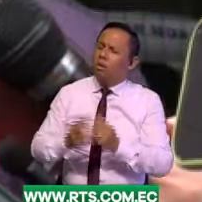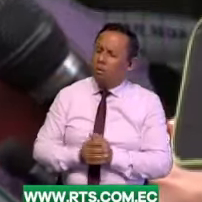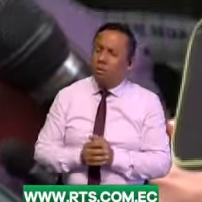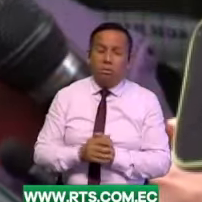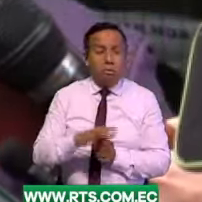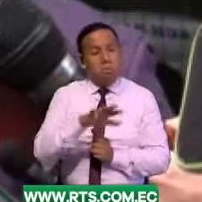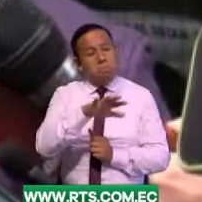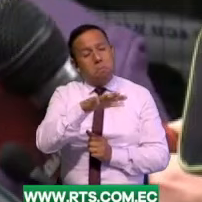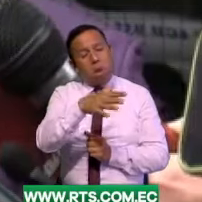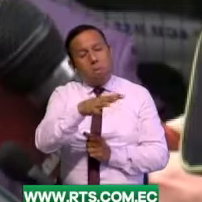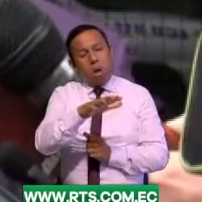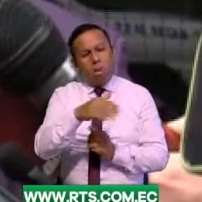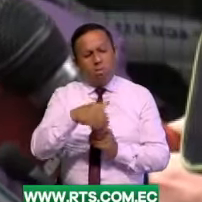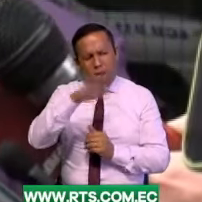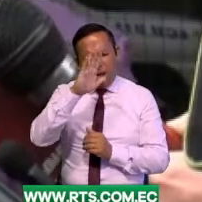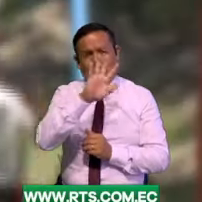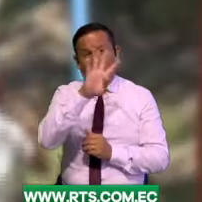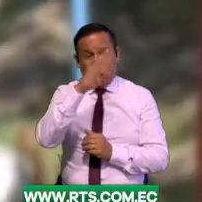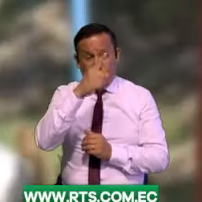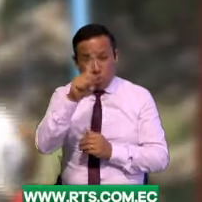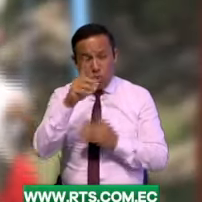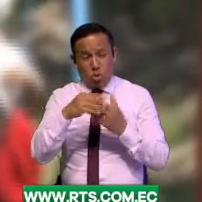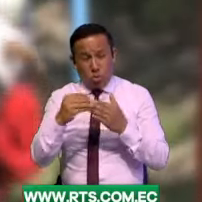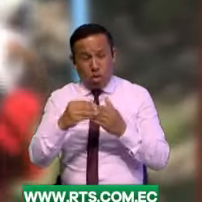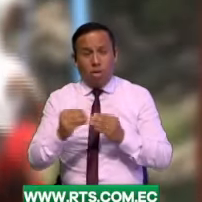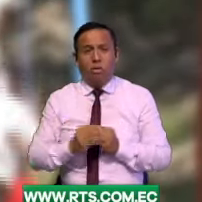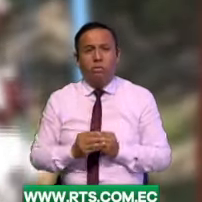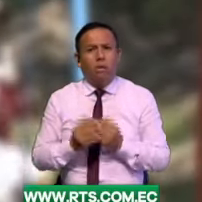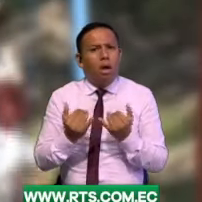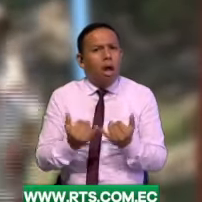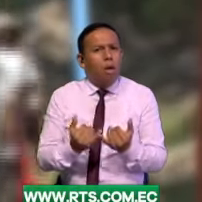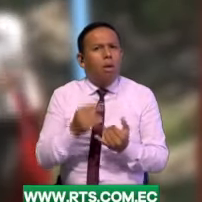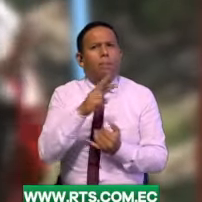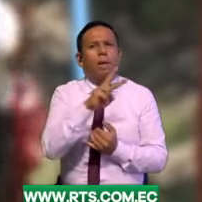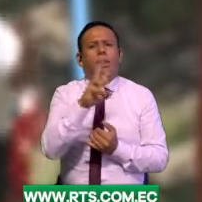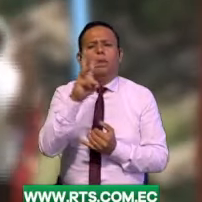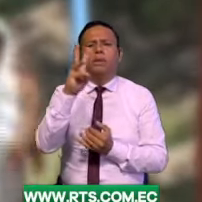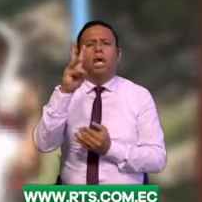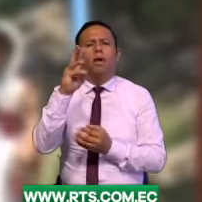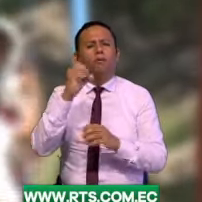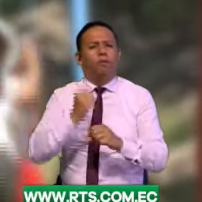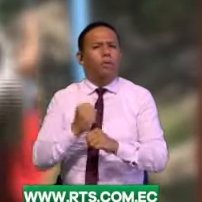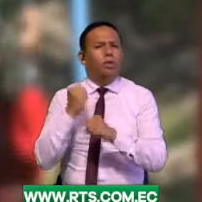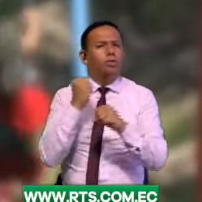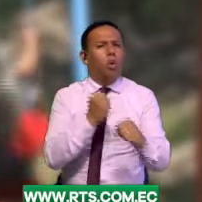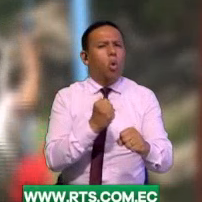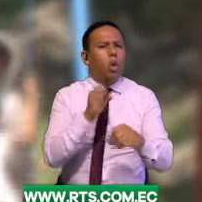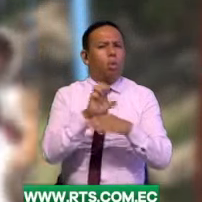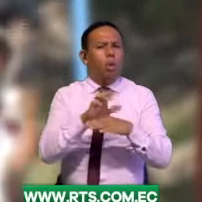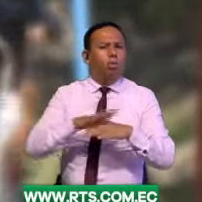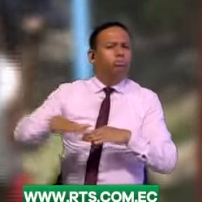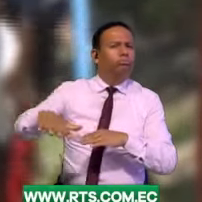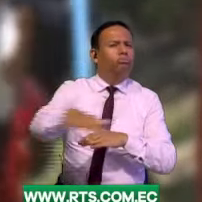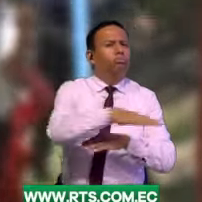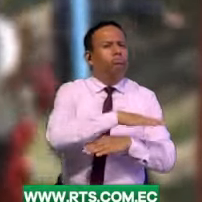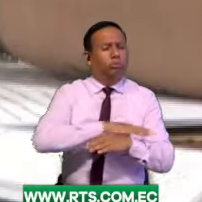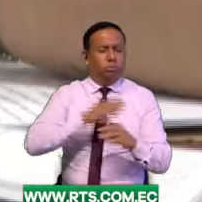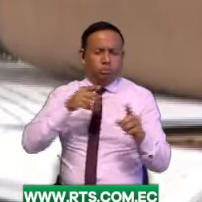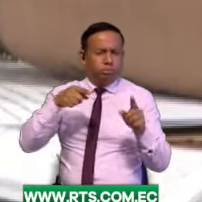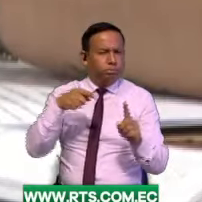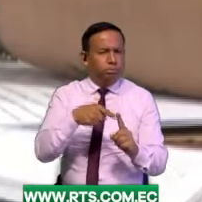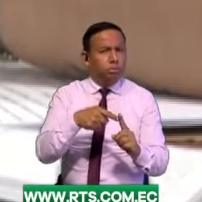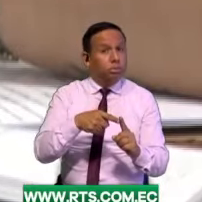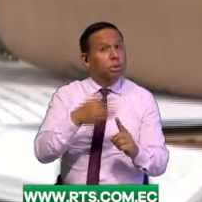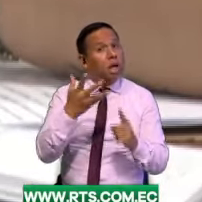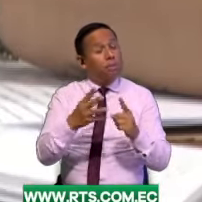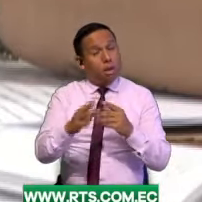de, supera los 4 millones de dólares. Por el momento, 26 fundaciones a nivel nacional están en la mira, pero podrían ser muchas más. El